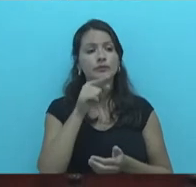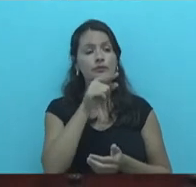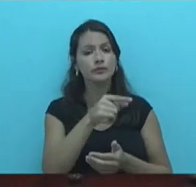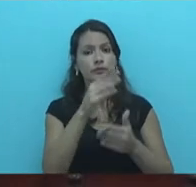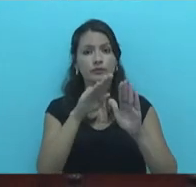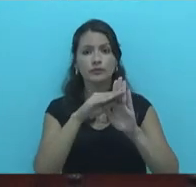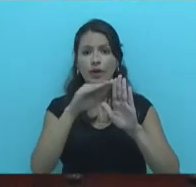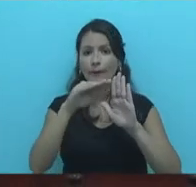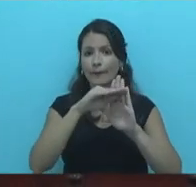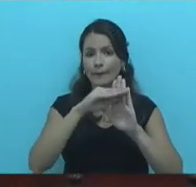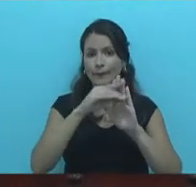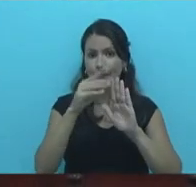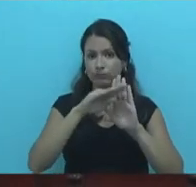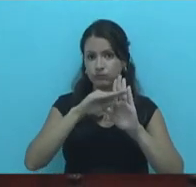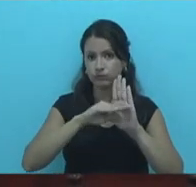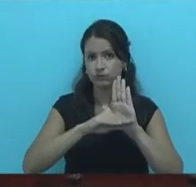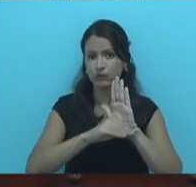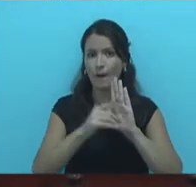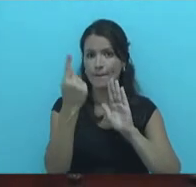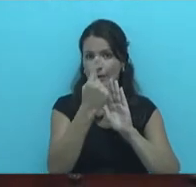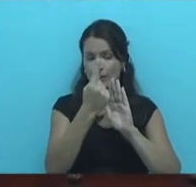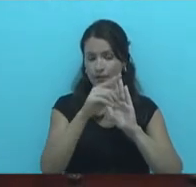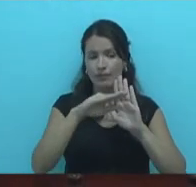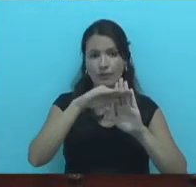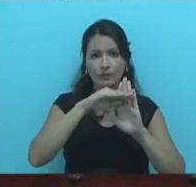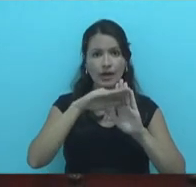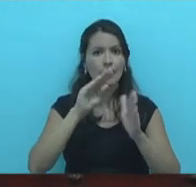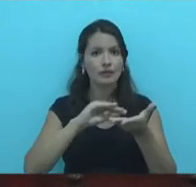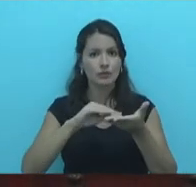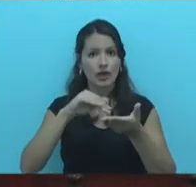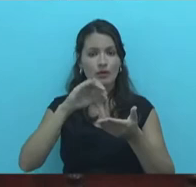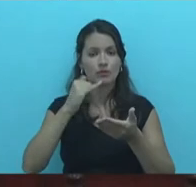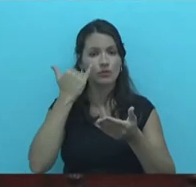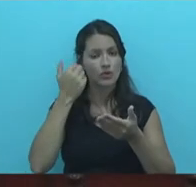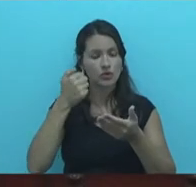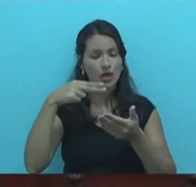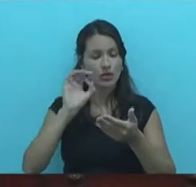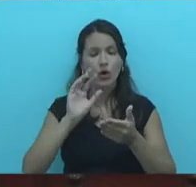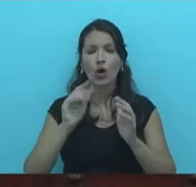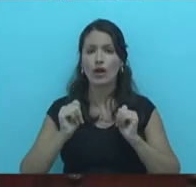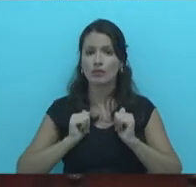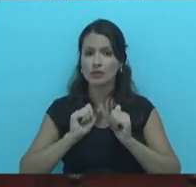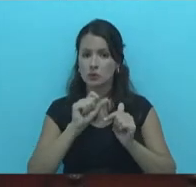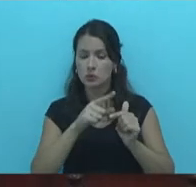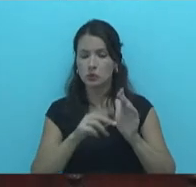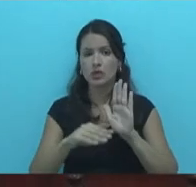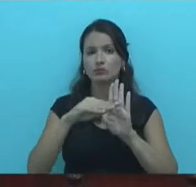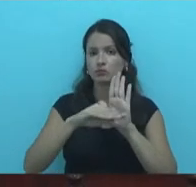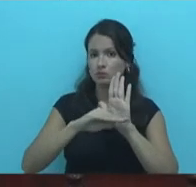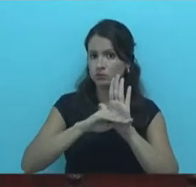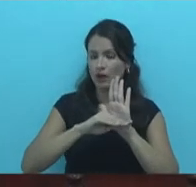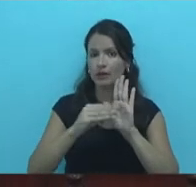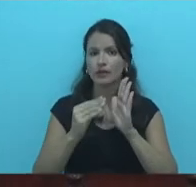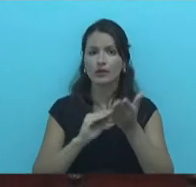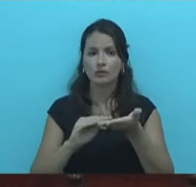misma fue oficializada como primer mujer suplente por la lista número 6 de la Alianza Frente Progresista Cívico y Social en las elecciones de